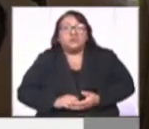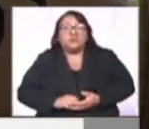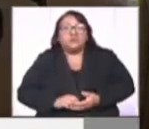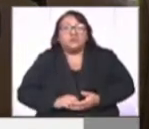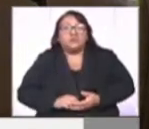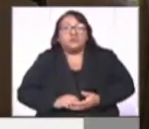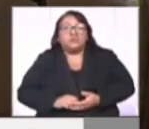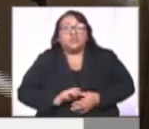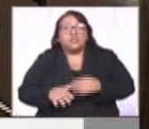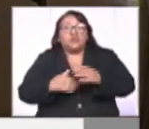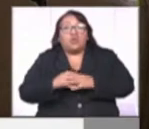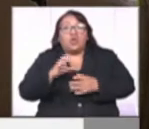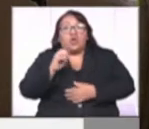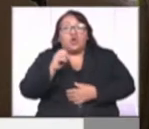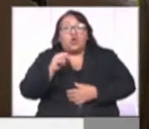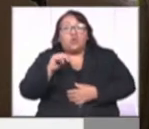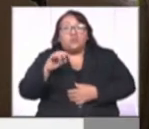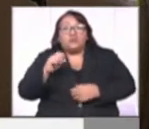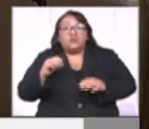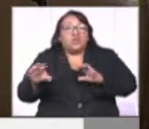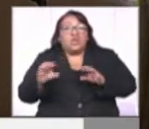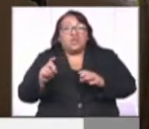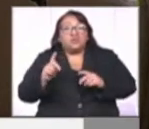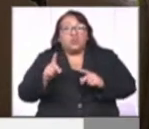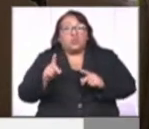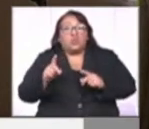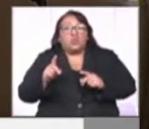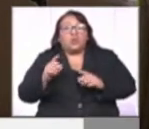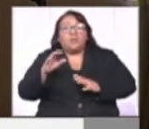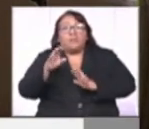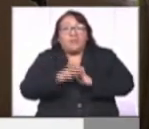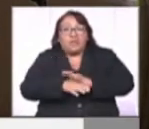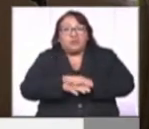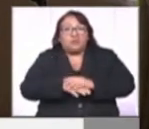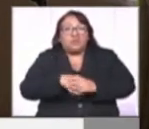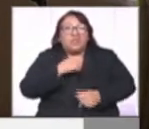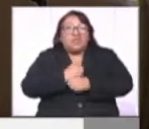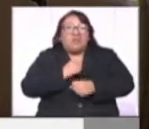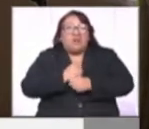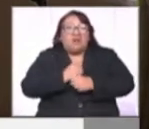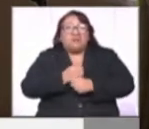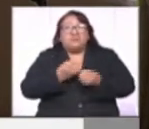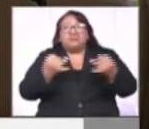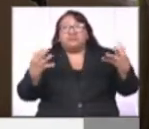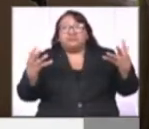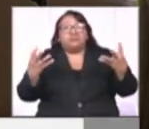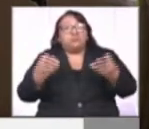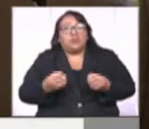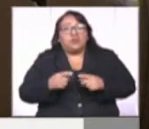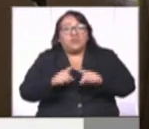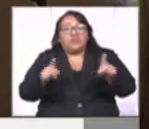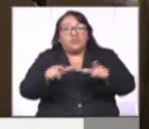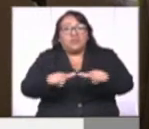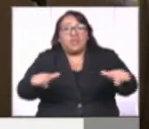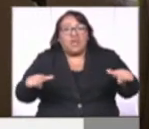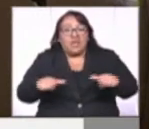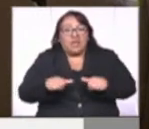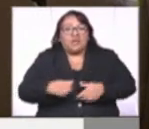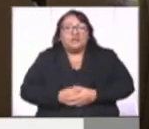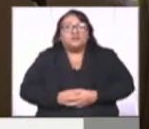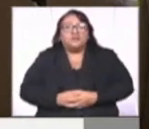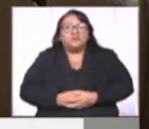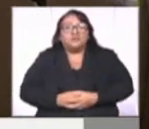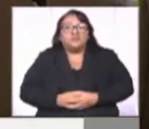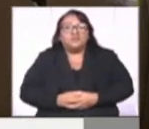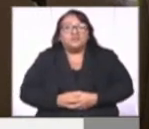las comisiones ha generado una reducción de capacidad resolutiva en las diferentes áreas del órgano